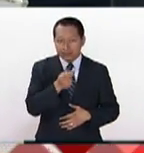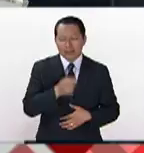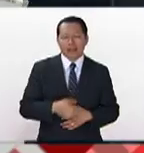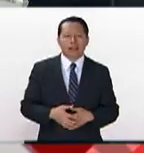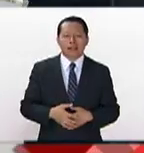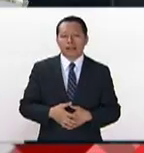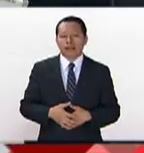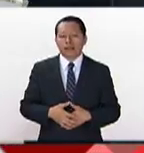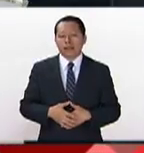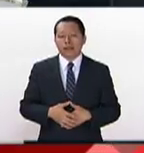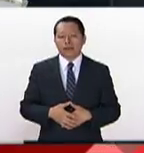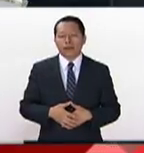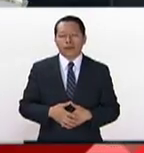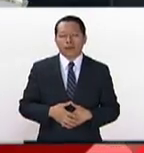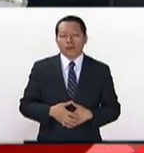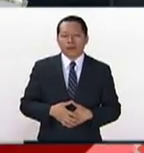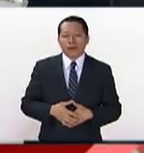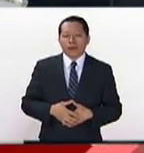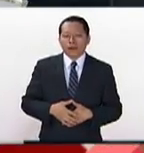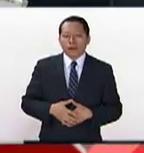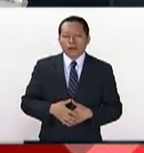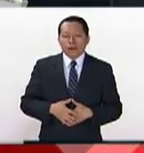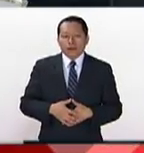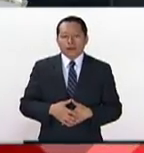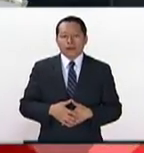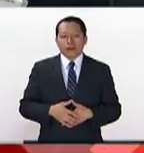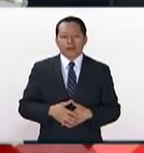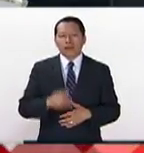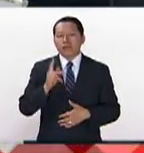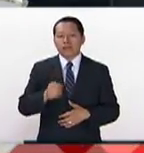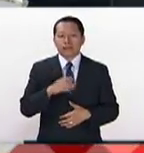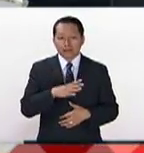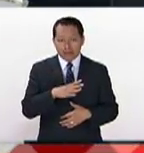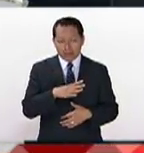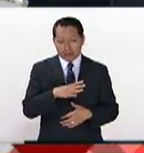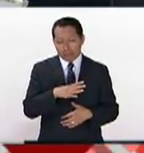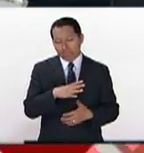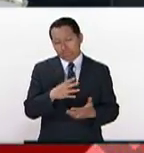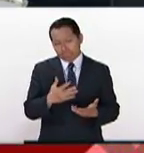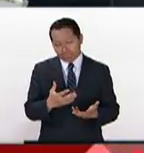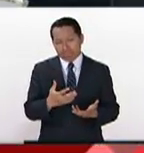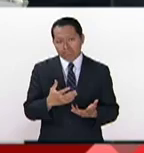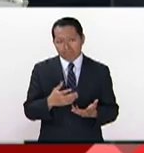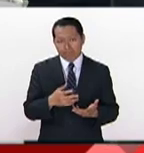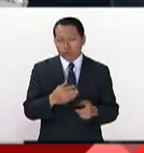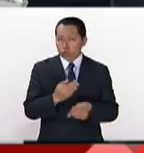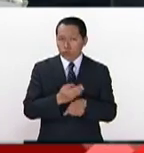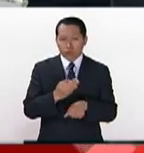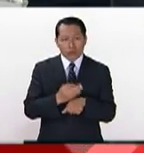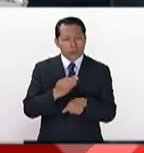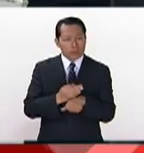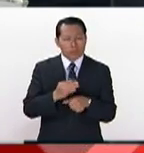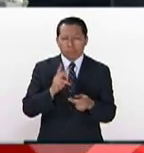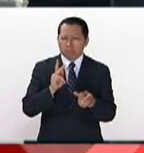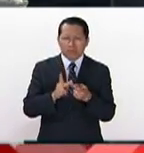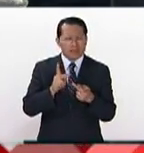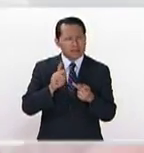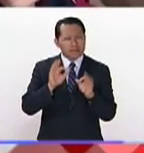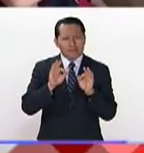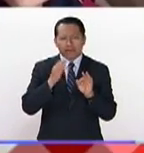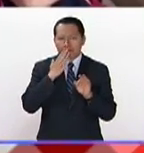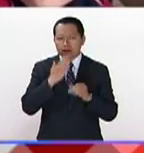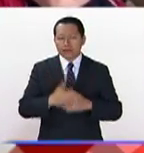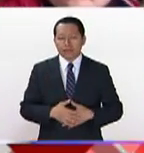que está haciendo una correlación perfecta o muy